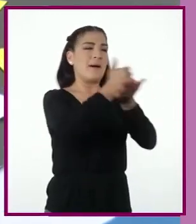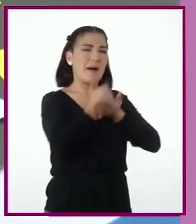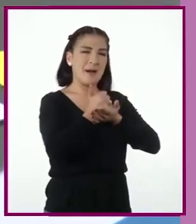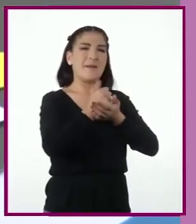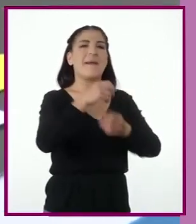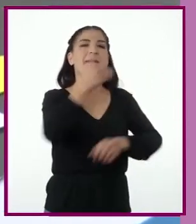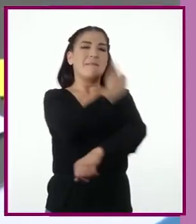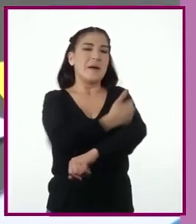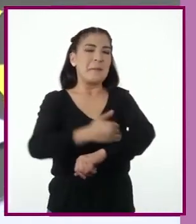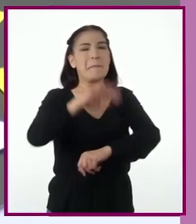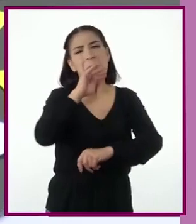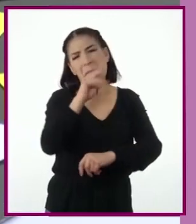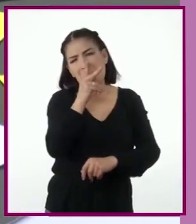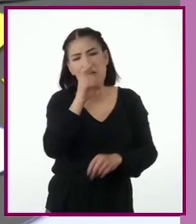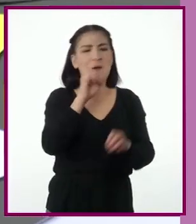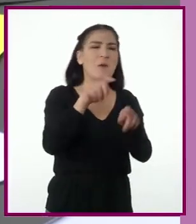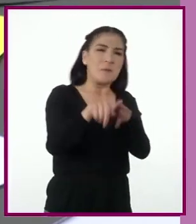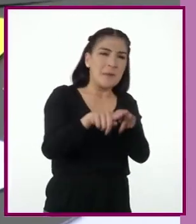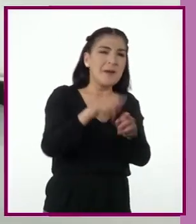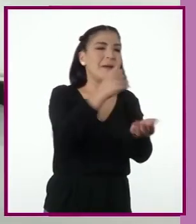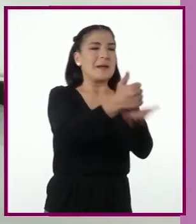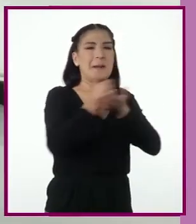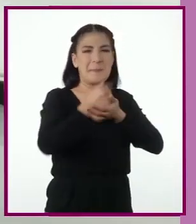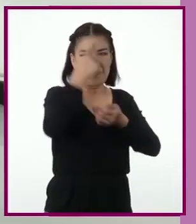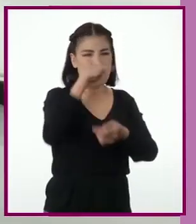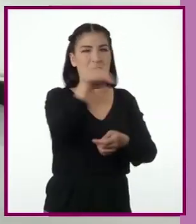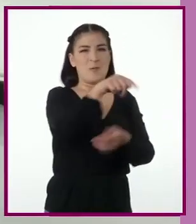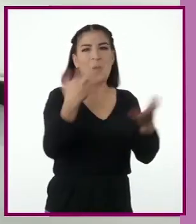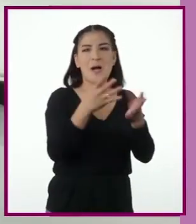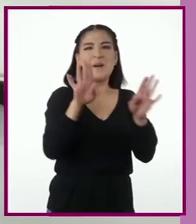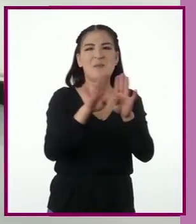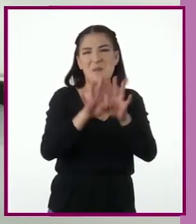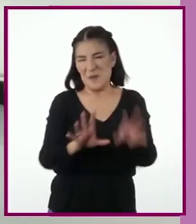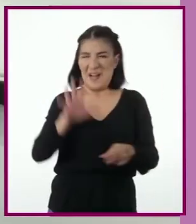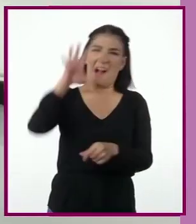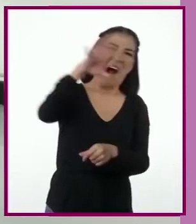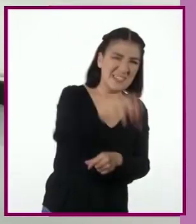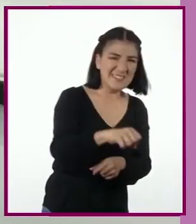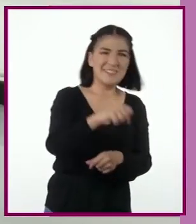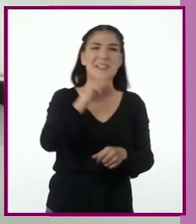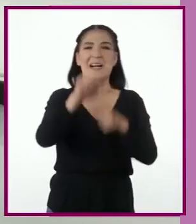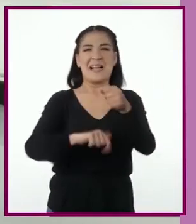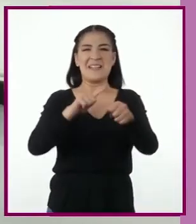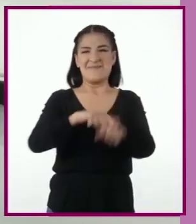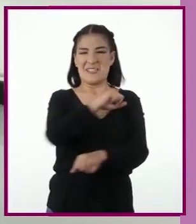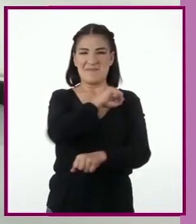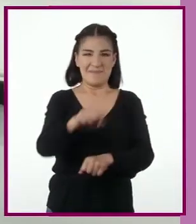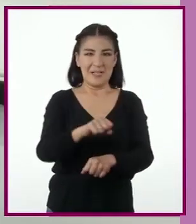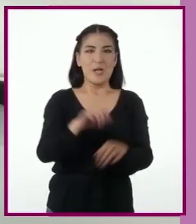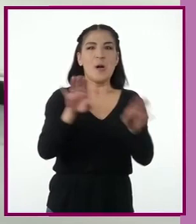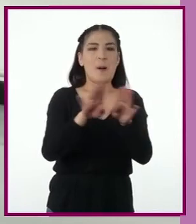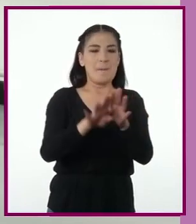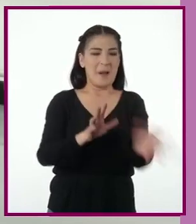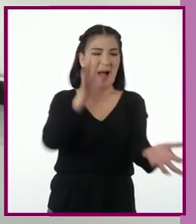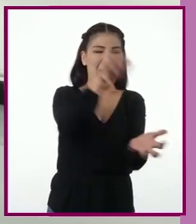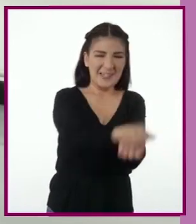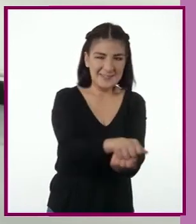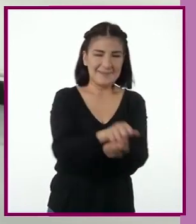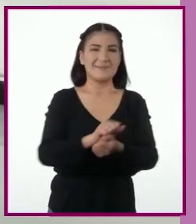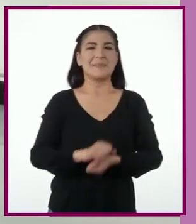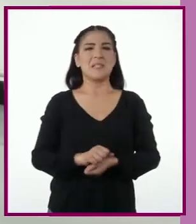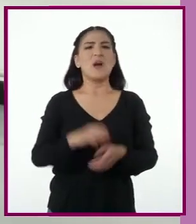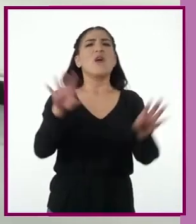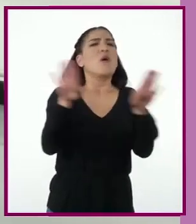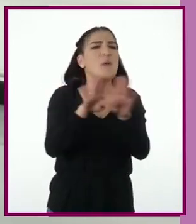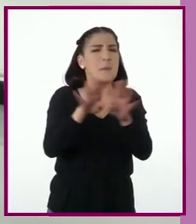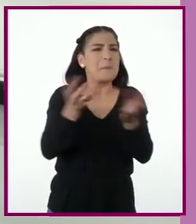familiares para que ellos representen a los depredadores y serán los encargados de atrapar a estas sus presas. ¿Cómo